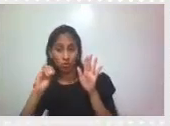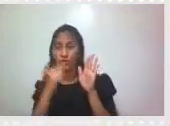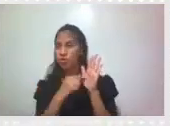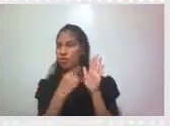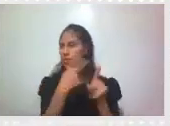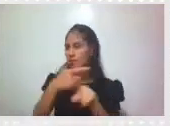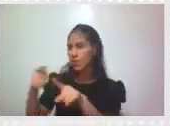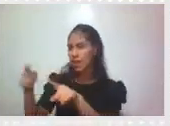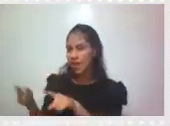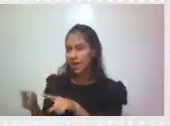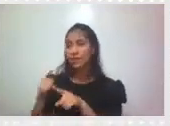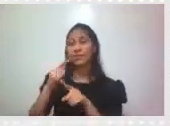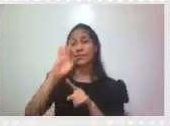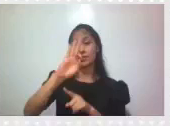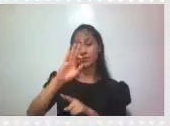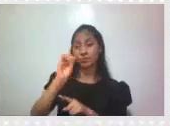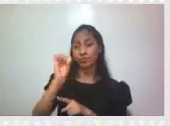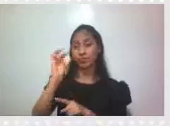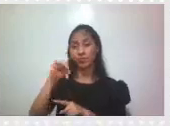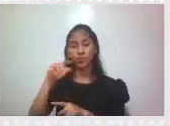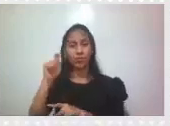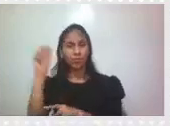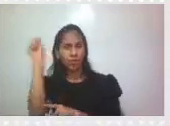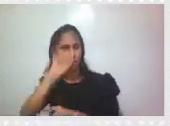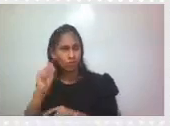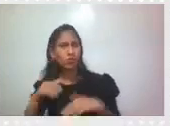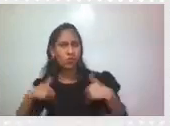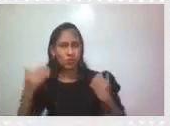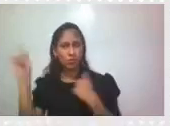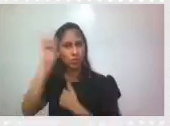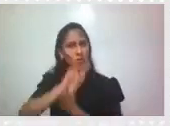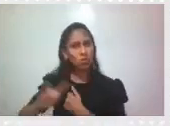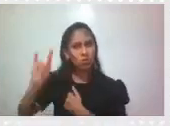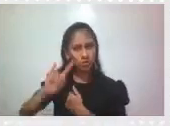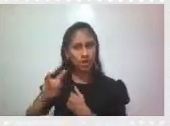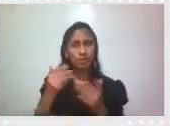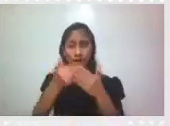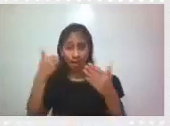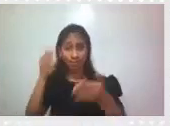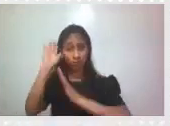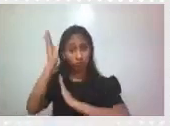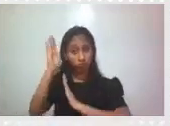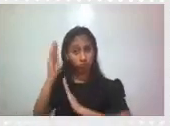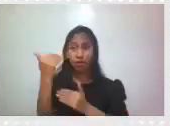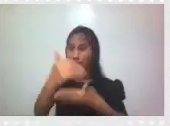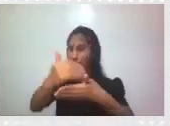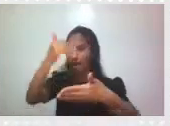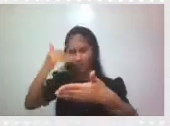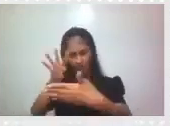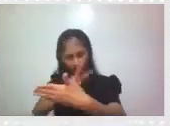didácticos que podemos utilizar para preparar nuestras aulas interculturales.